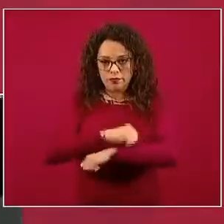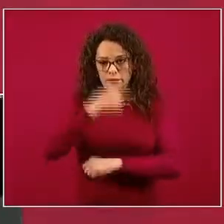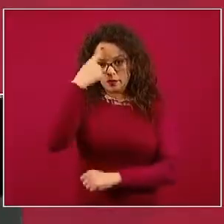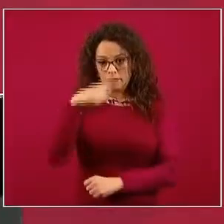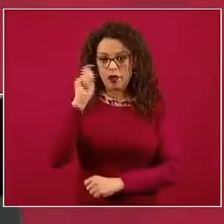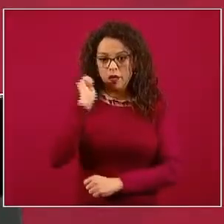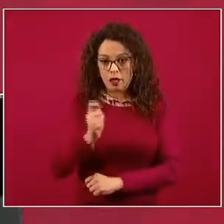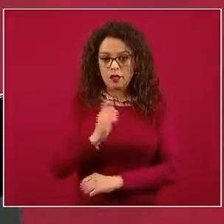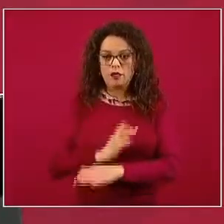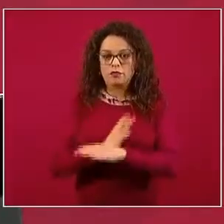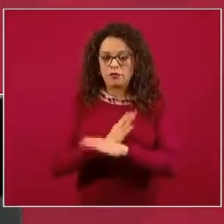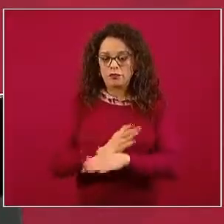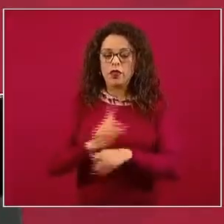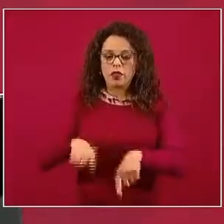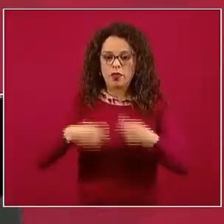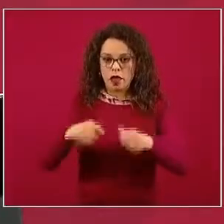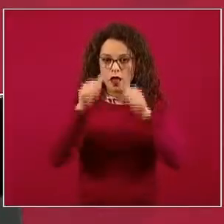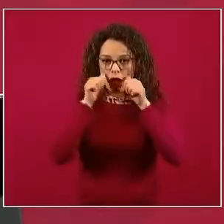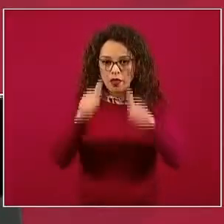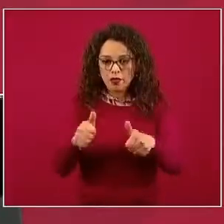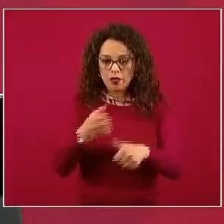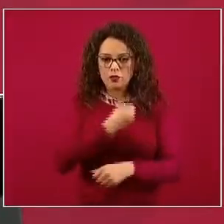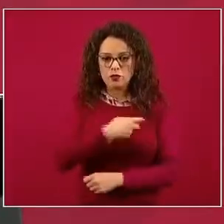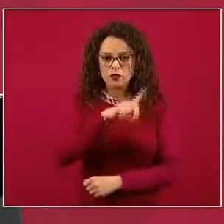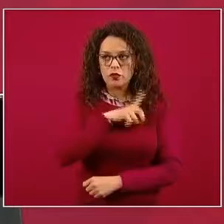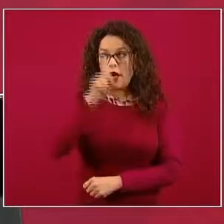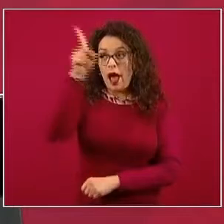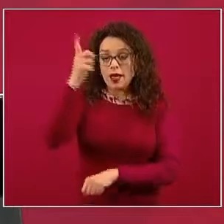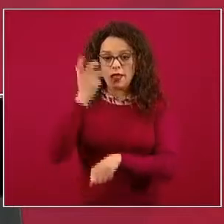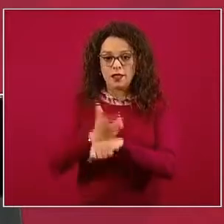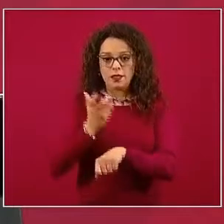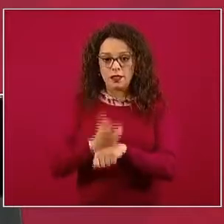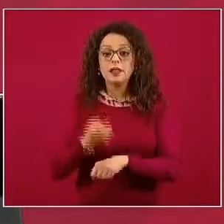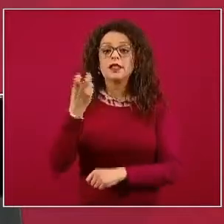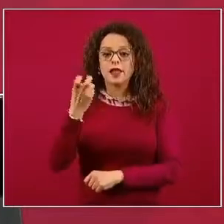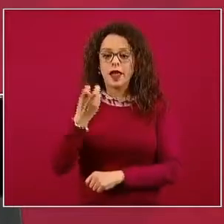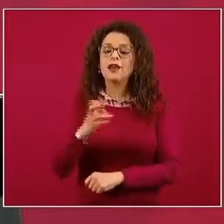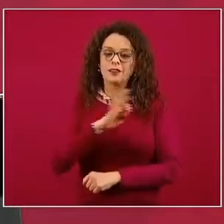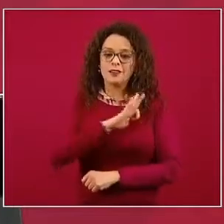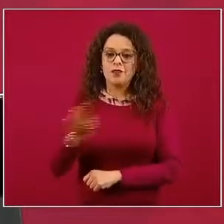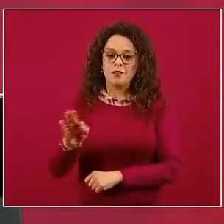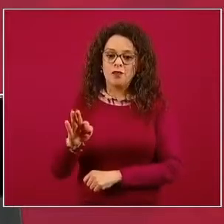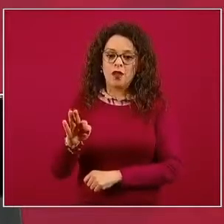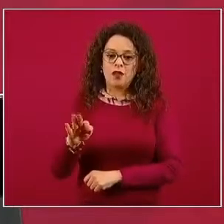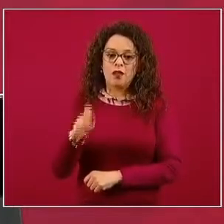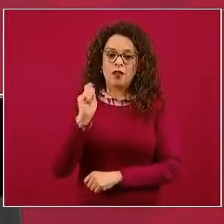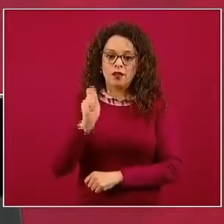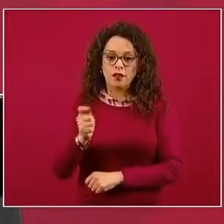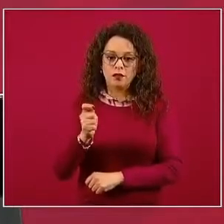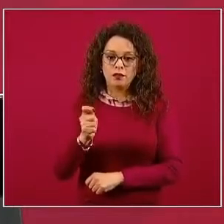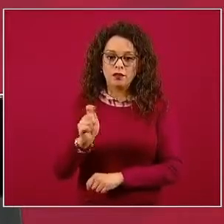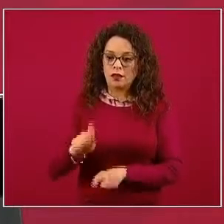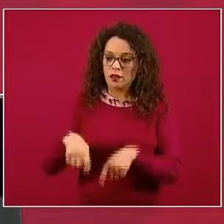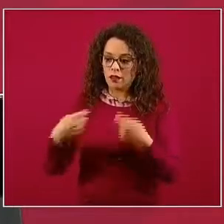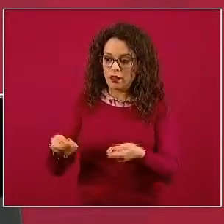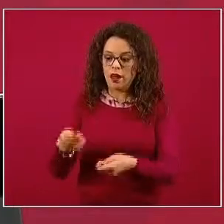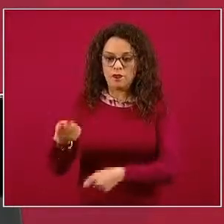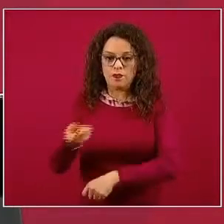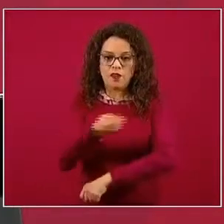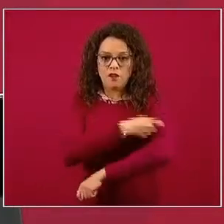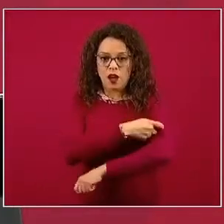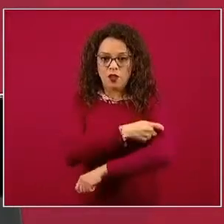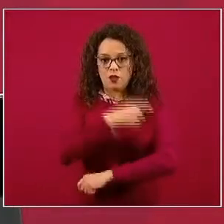salud en Estados Unidos. Y ahí posiblemente habría la oportunidad de incorporar la vacunación contra el COVID.